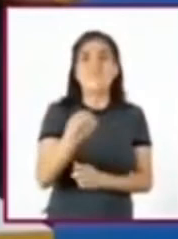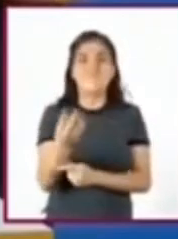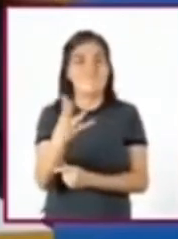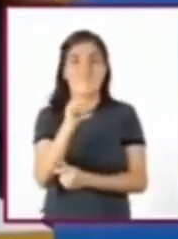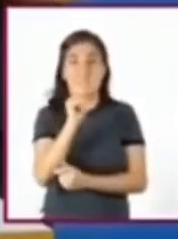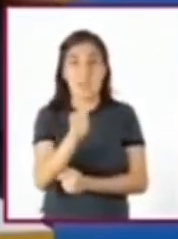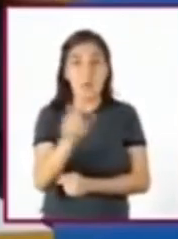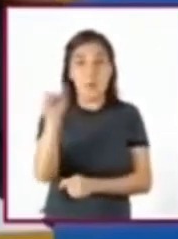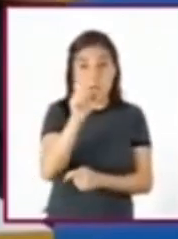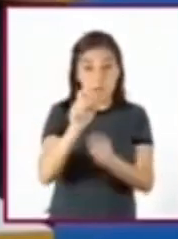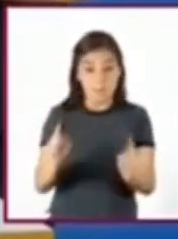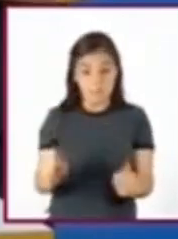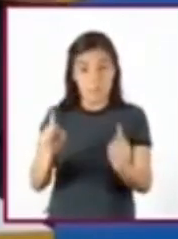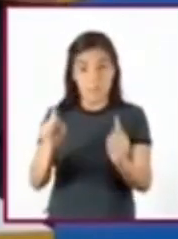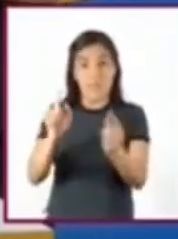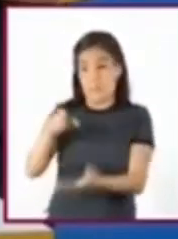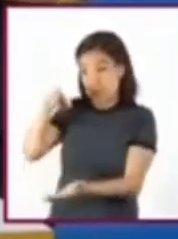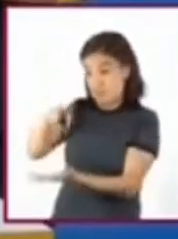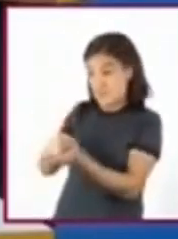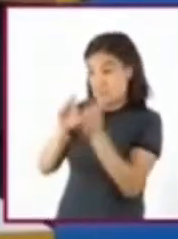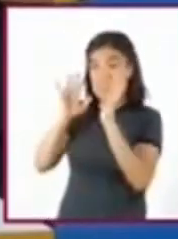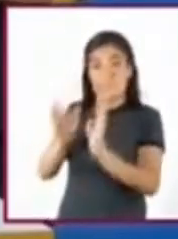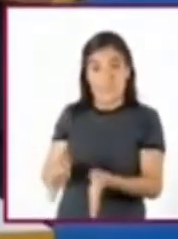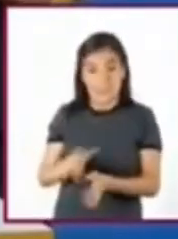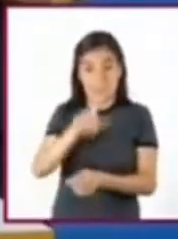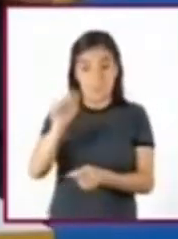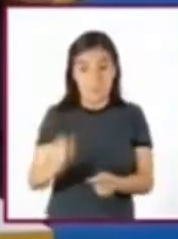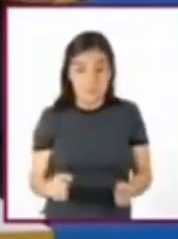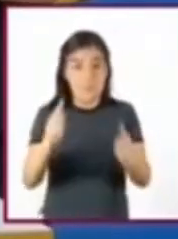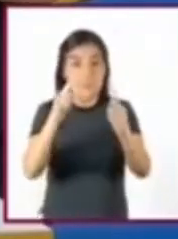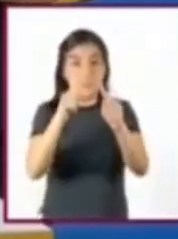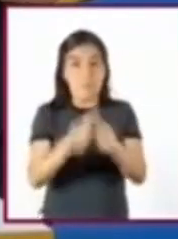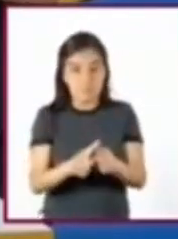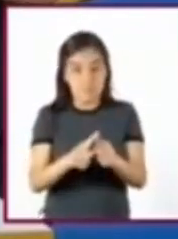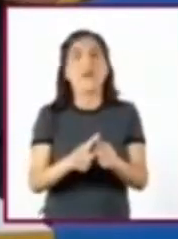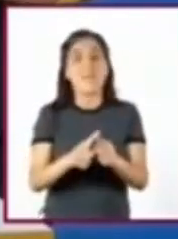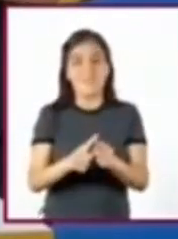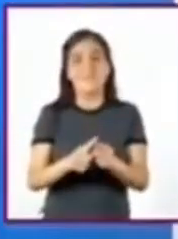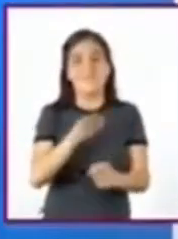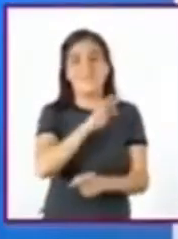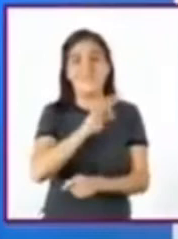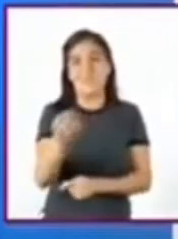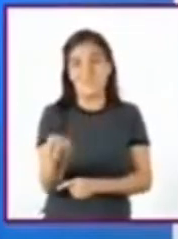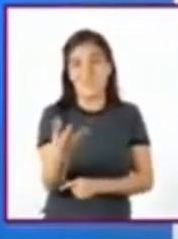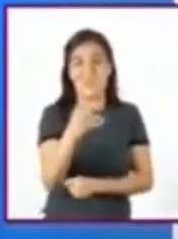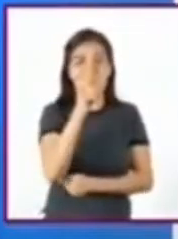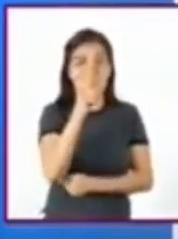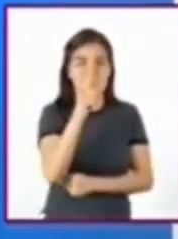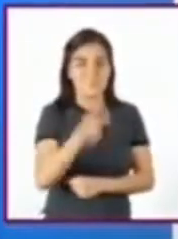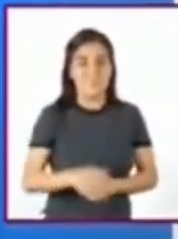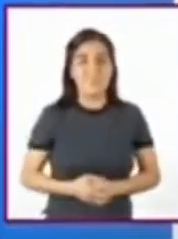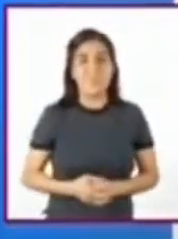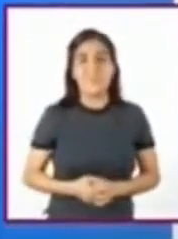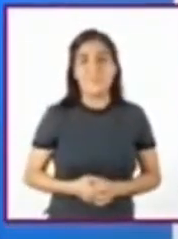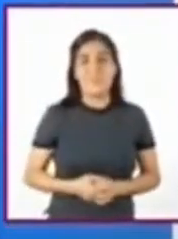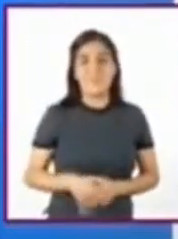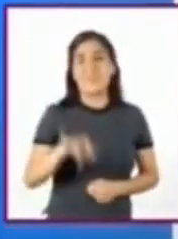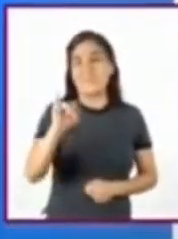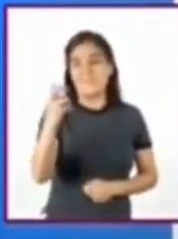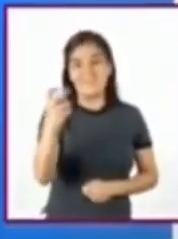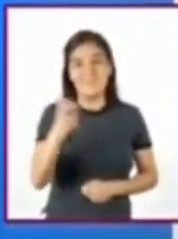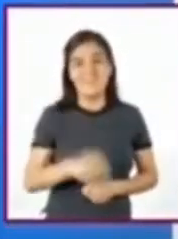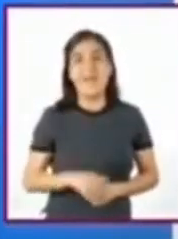se tocaron, se estableció el flujo de electrones que permitió que encendiera el foco. Así es. Y